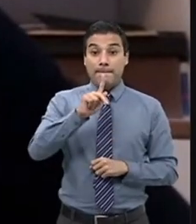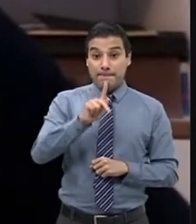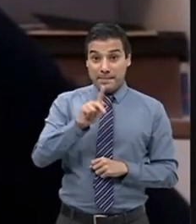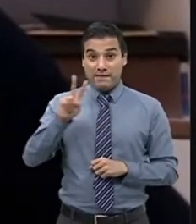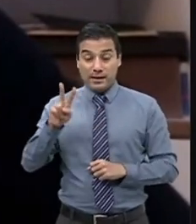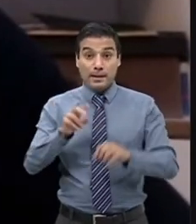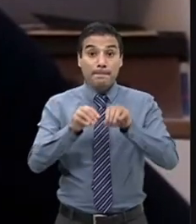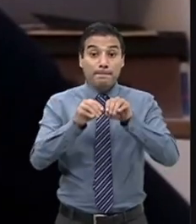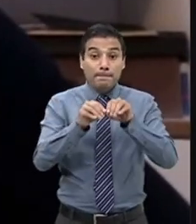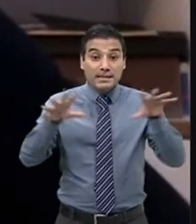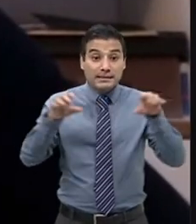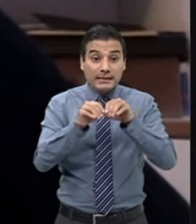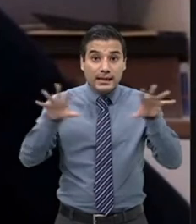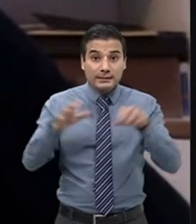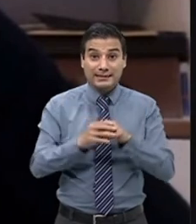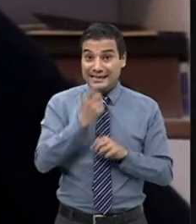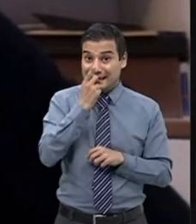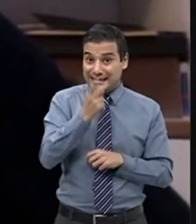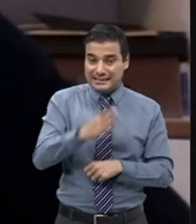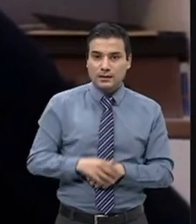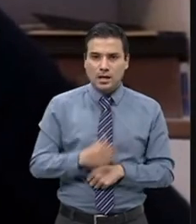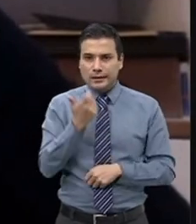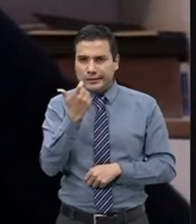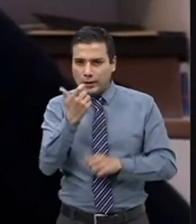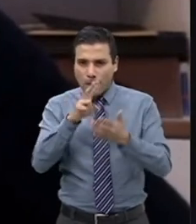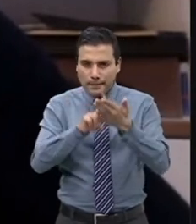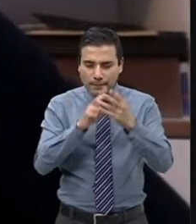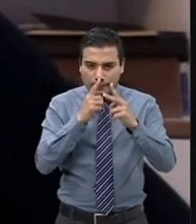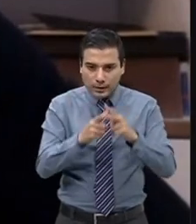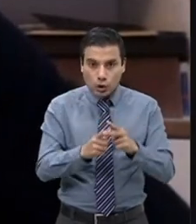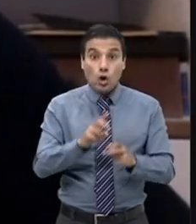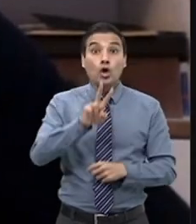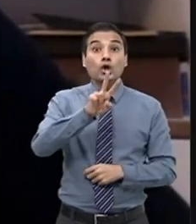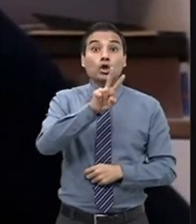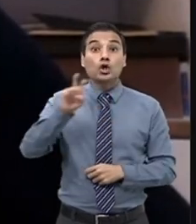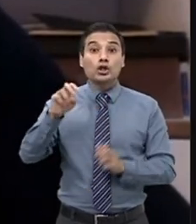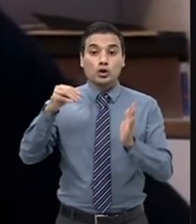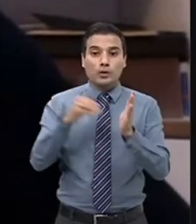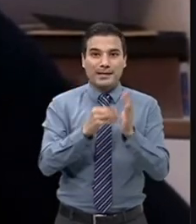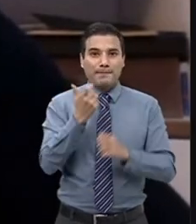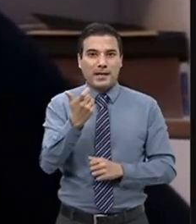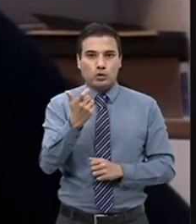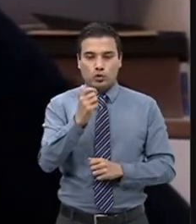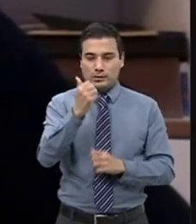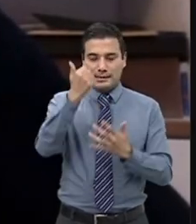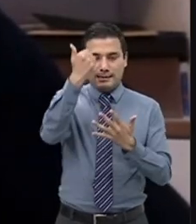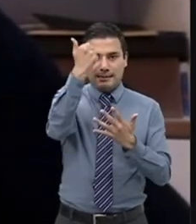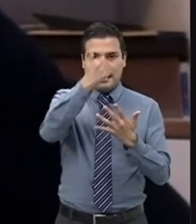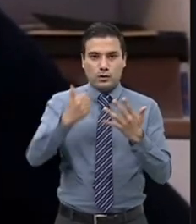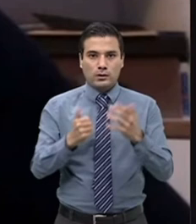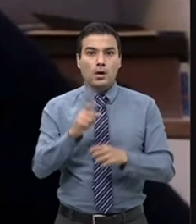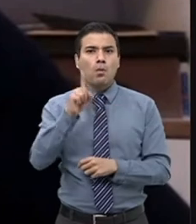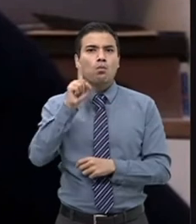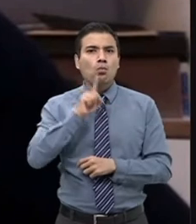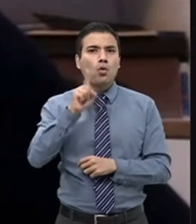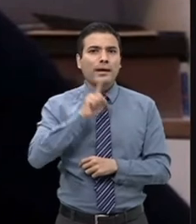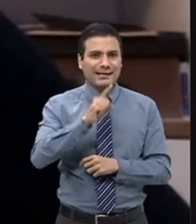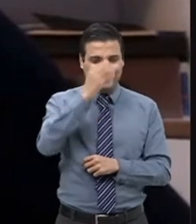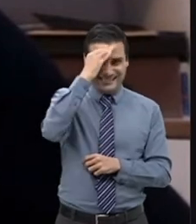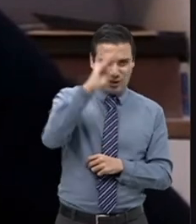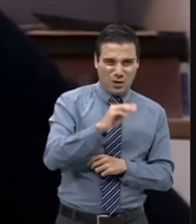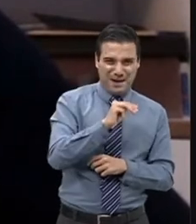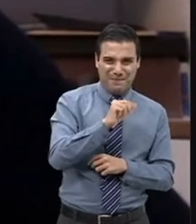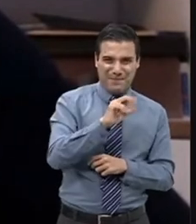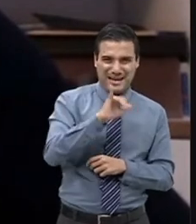están pasando en 200 mil pesos por mensaje los mensajes de la señora mariana los